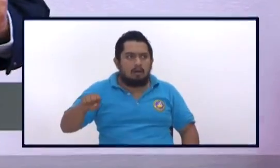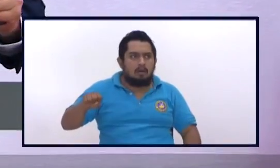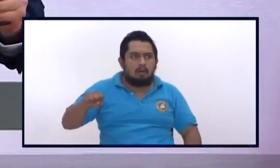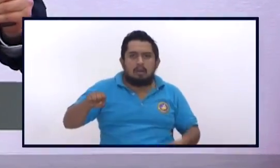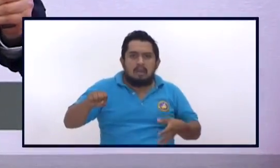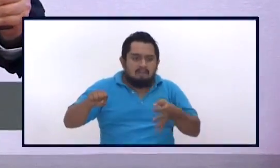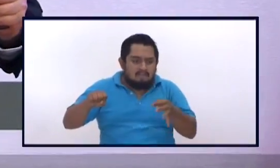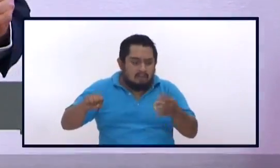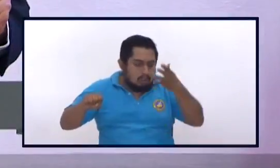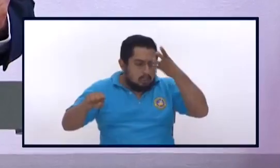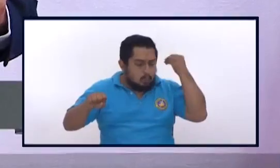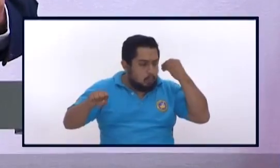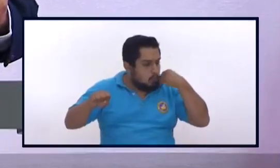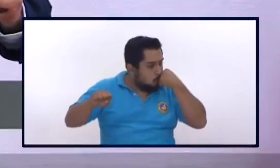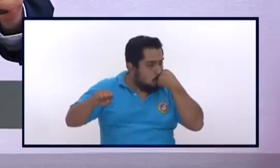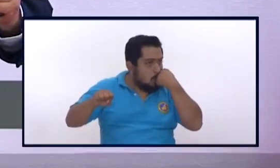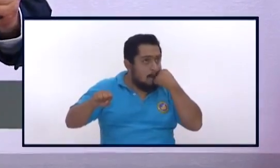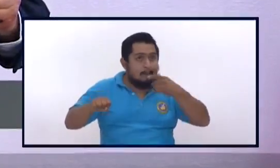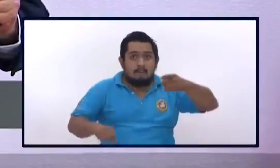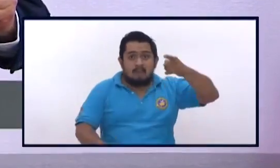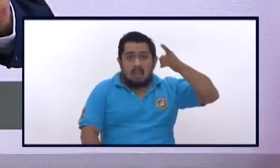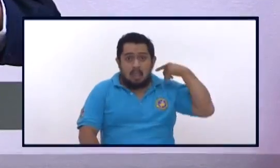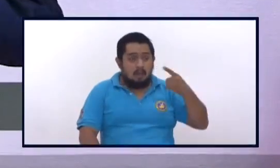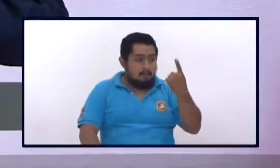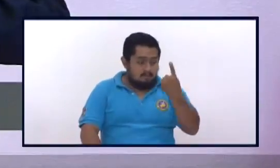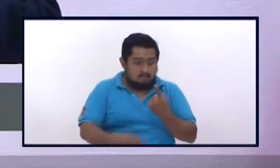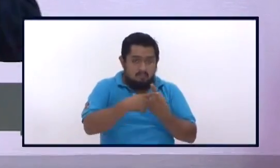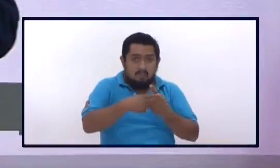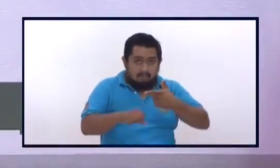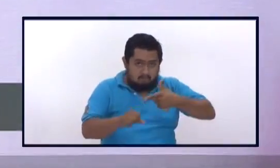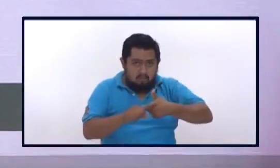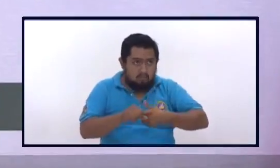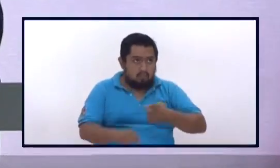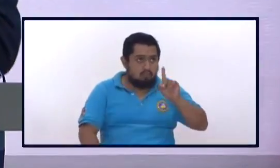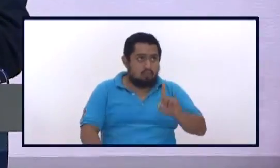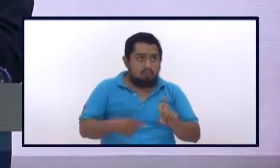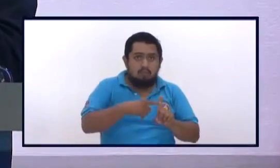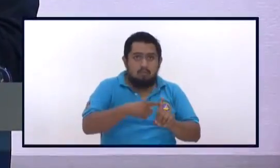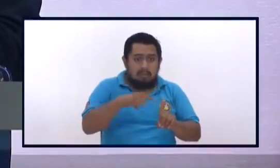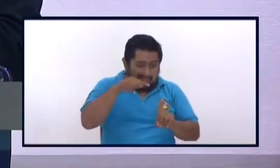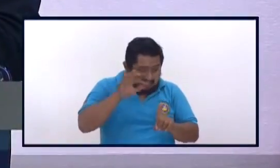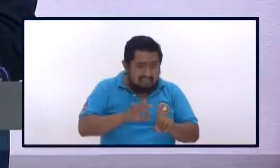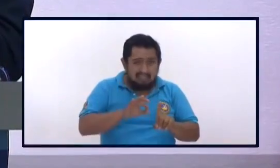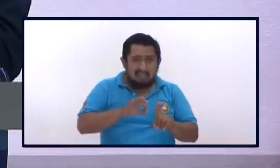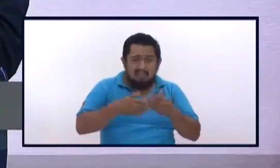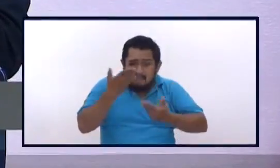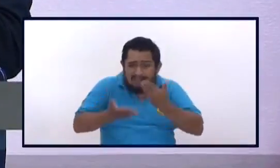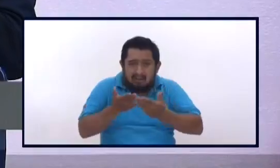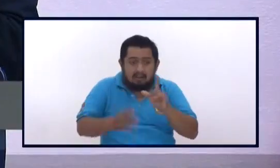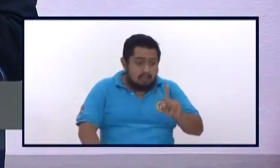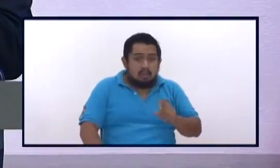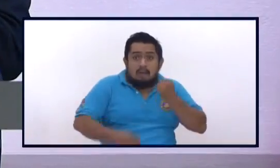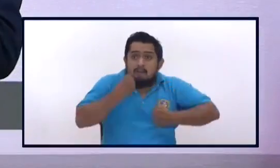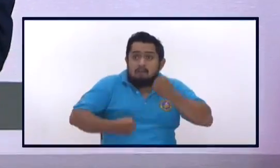llave el muchacho de la gasolinera del lugar desde la esquina fue tan amable que se vino